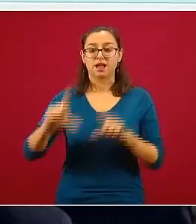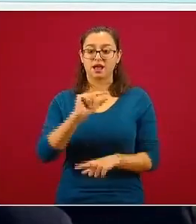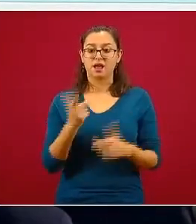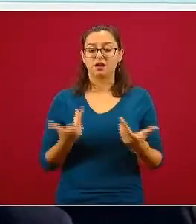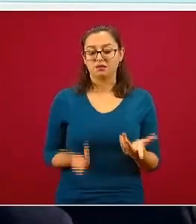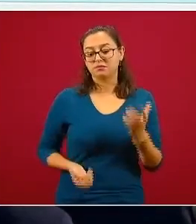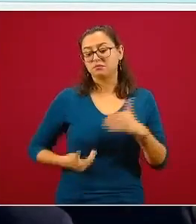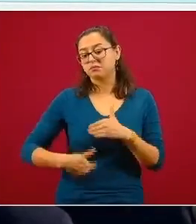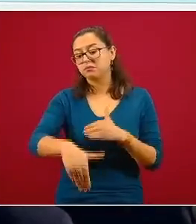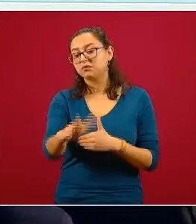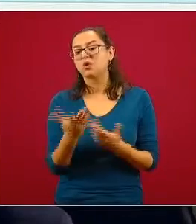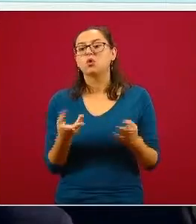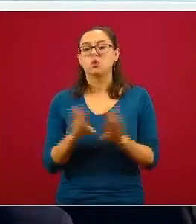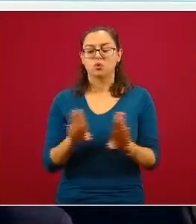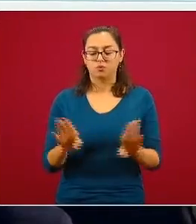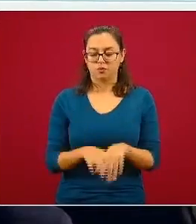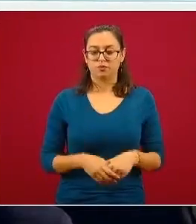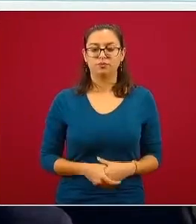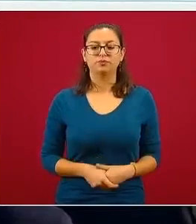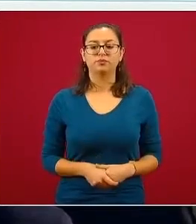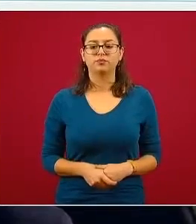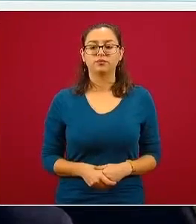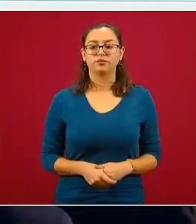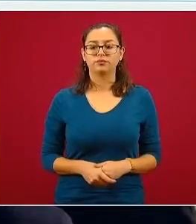siguiente diapositiva.